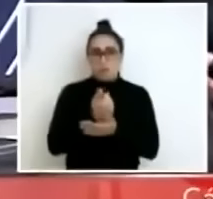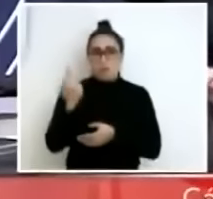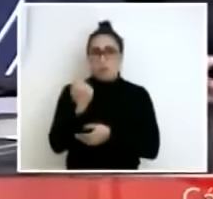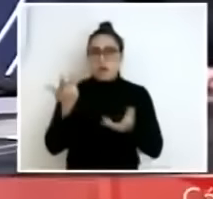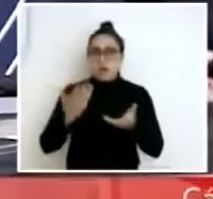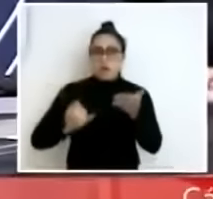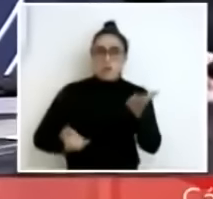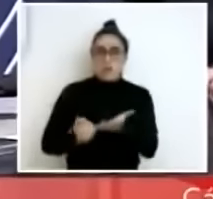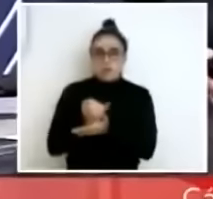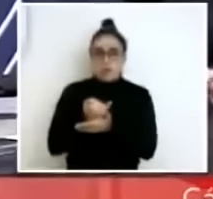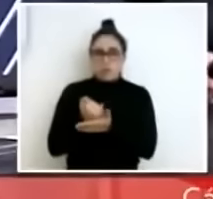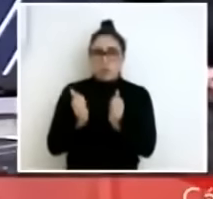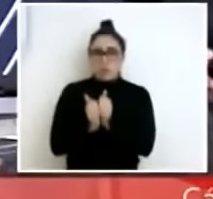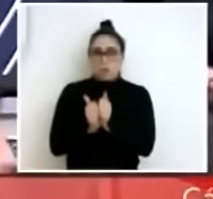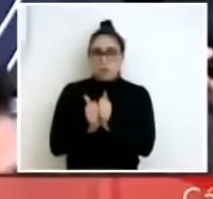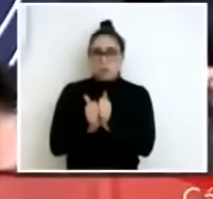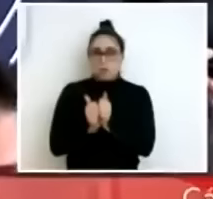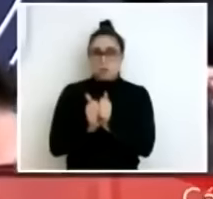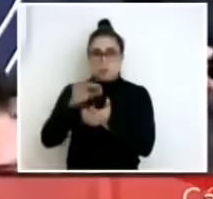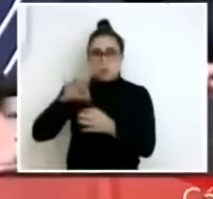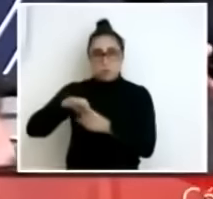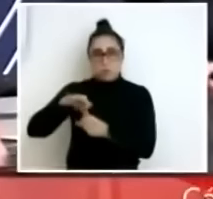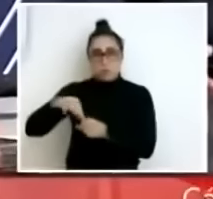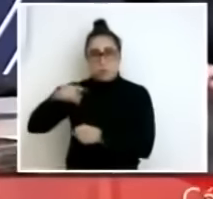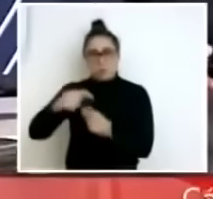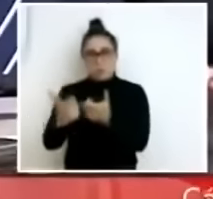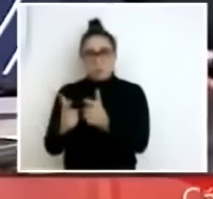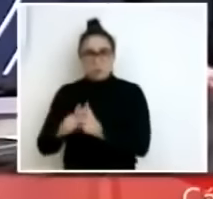decisiones se tomen mediante el voto de las